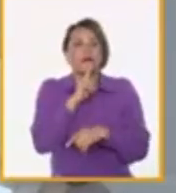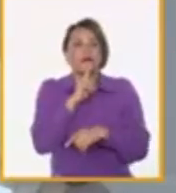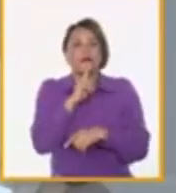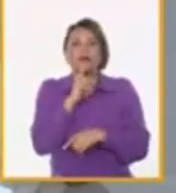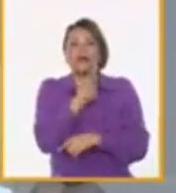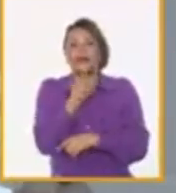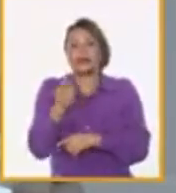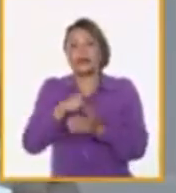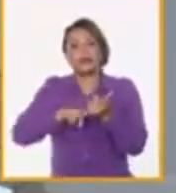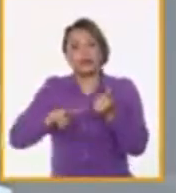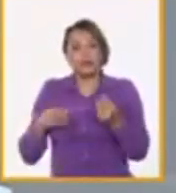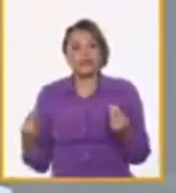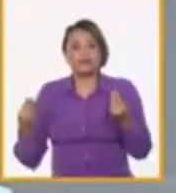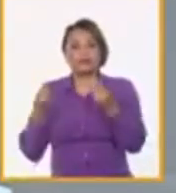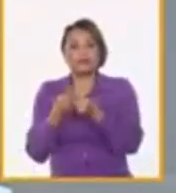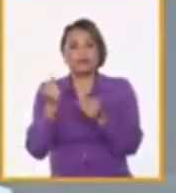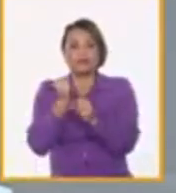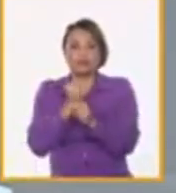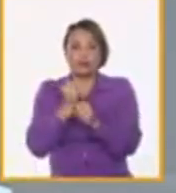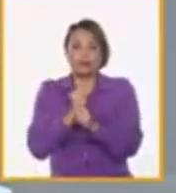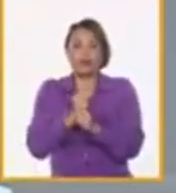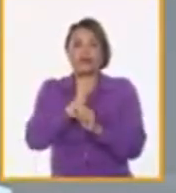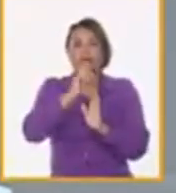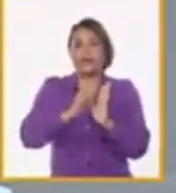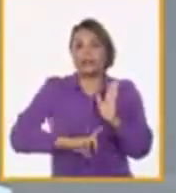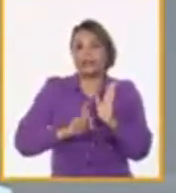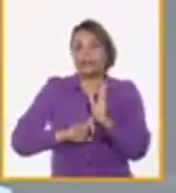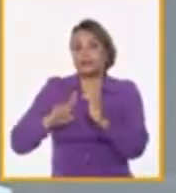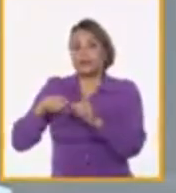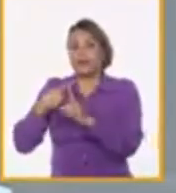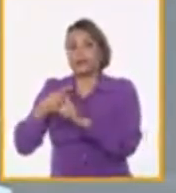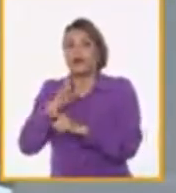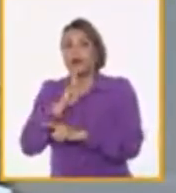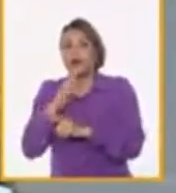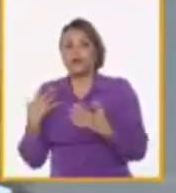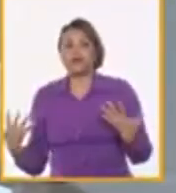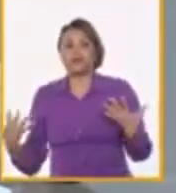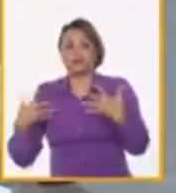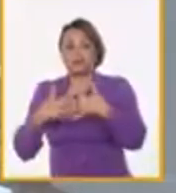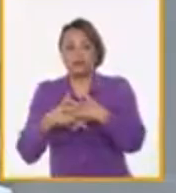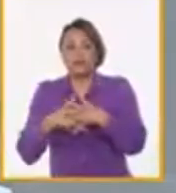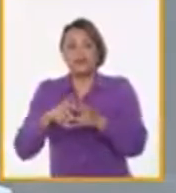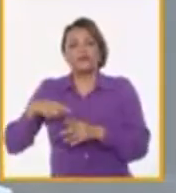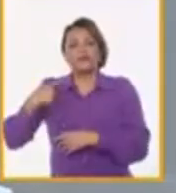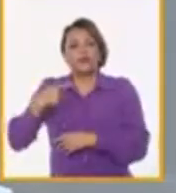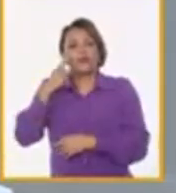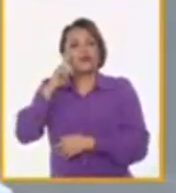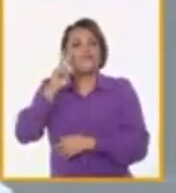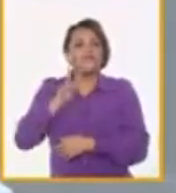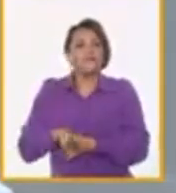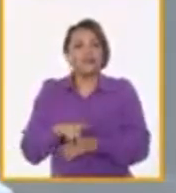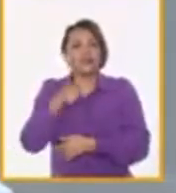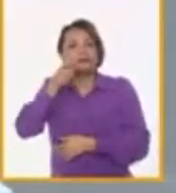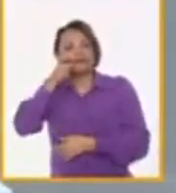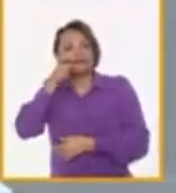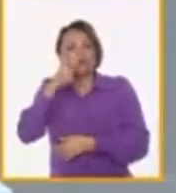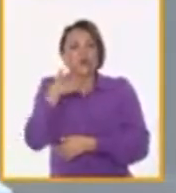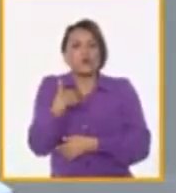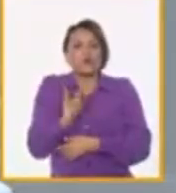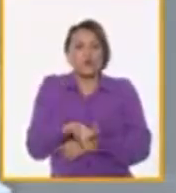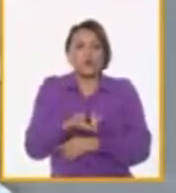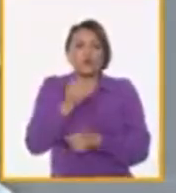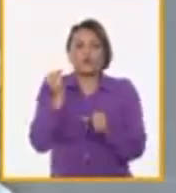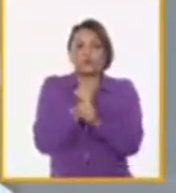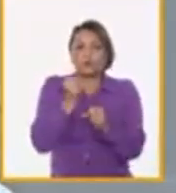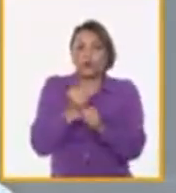una de las provincias, y que las máximas autoridades de las provincias todos los días chequean para ver con la generación que tiene la